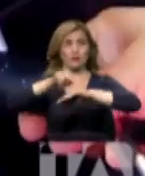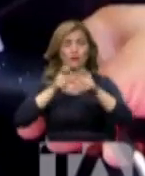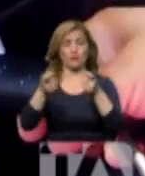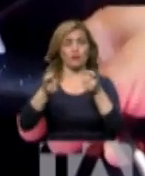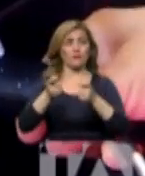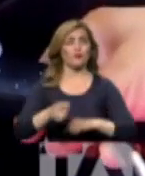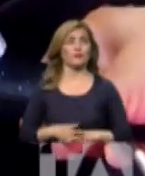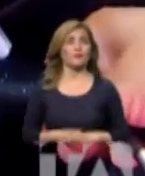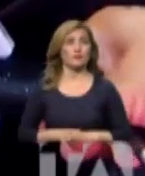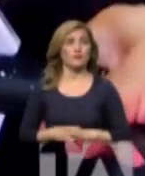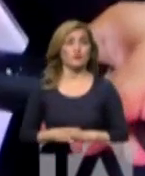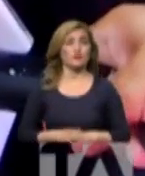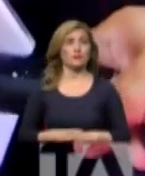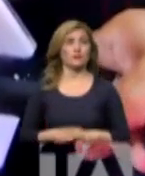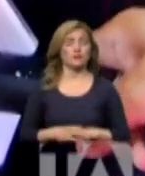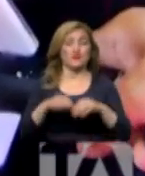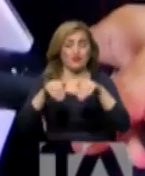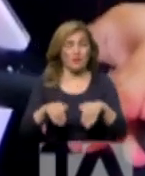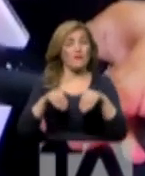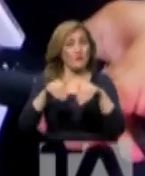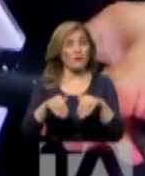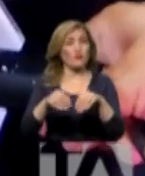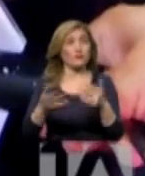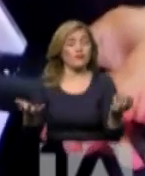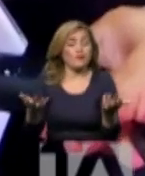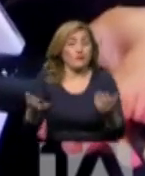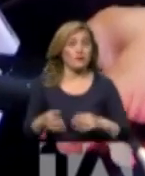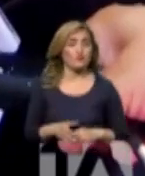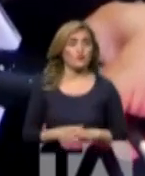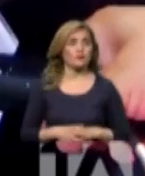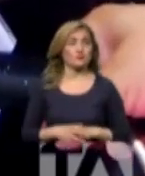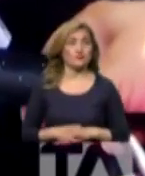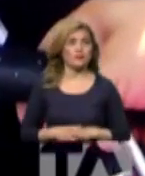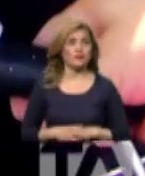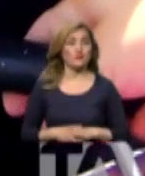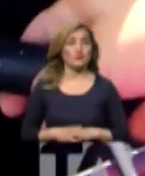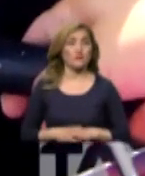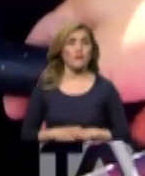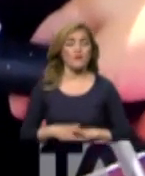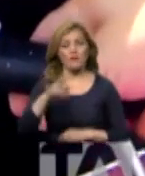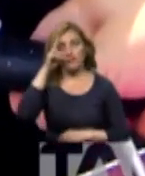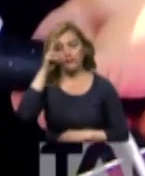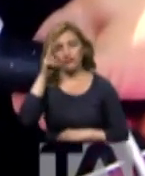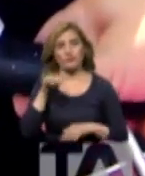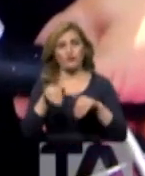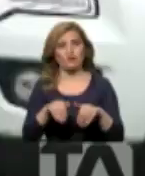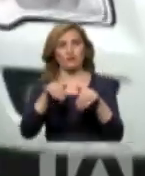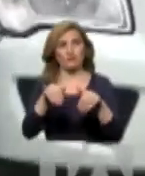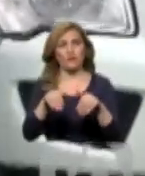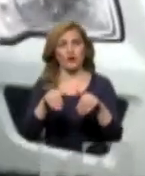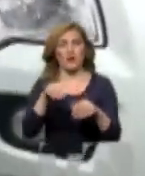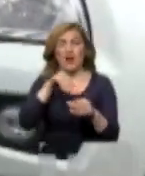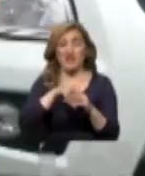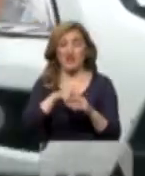si es posible, hasta llevar perros, porque el humano es vivo y puede pasar las cosas.